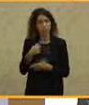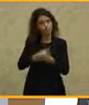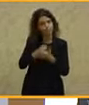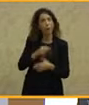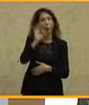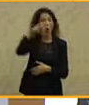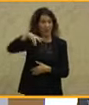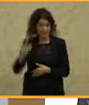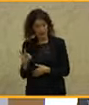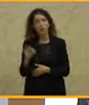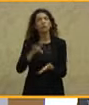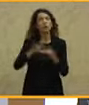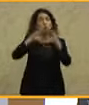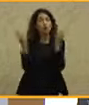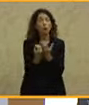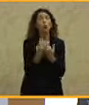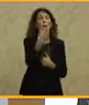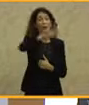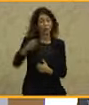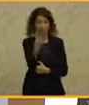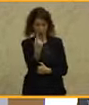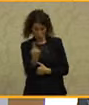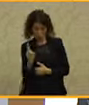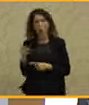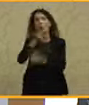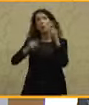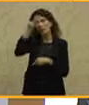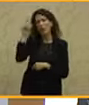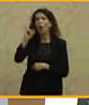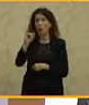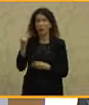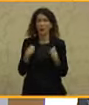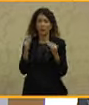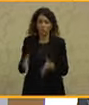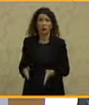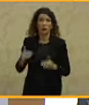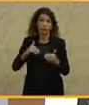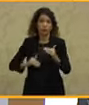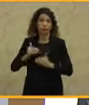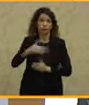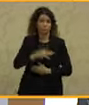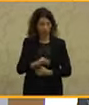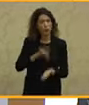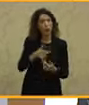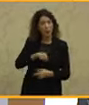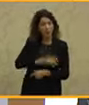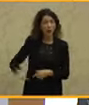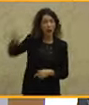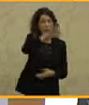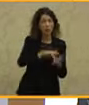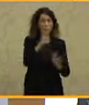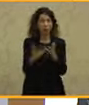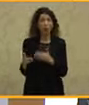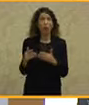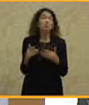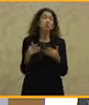la OMS, en el mundo, una de cada cuatro personas tiene un trastorno mental a lo largo de su vida. En España, se estima que